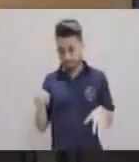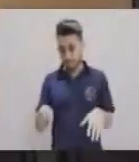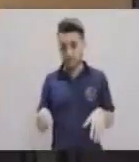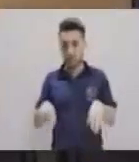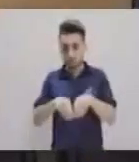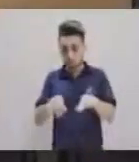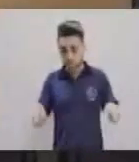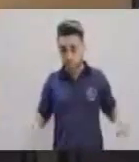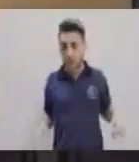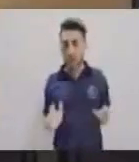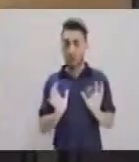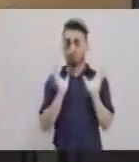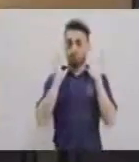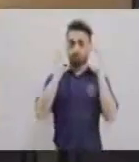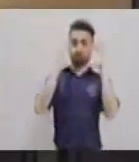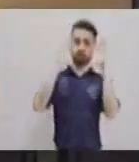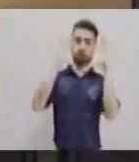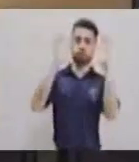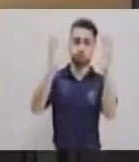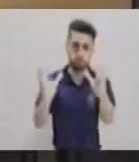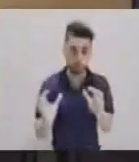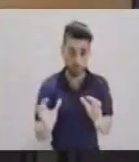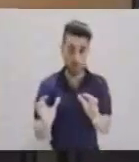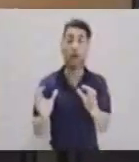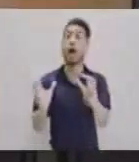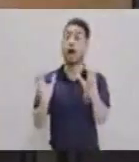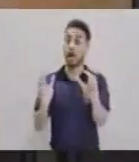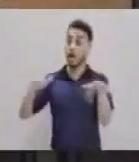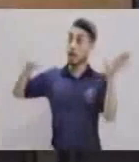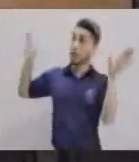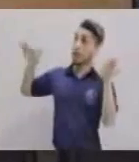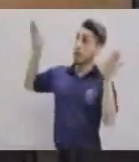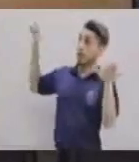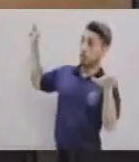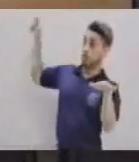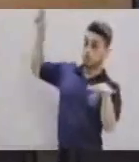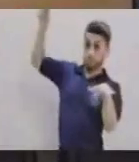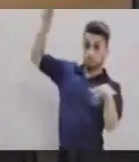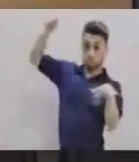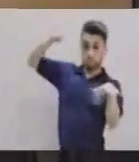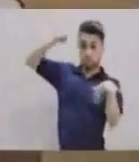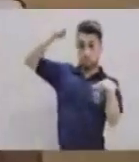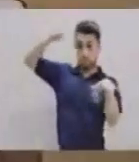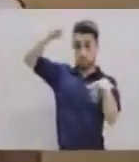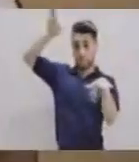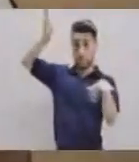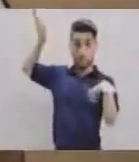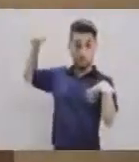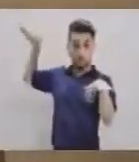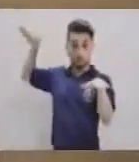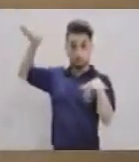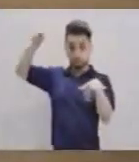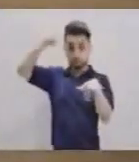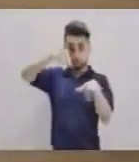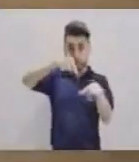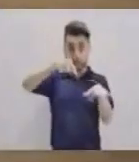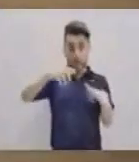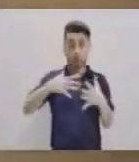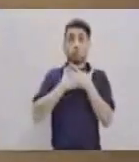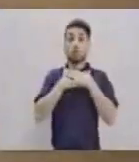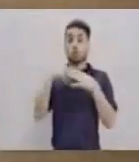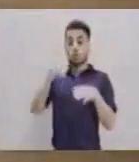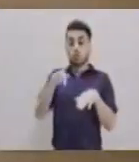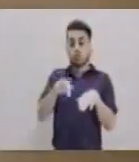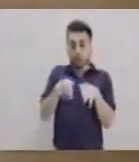bosque. De pronto, un ave voló muy bajo y asustó